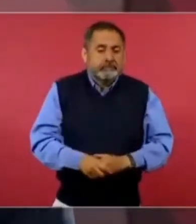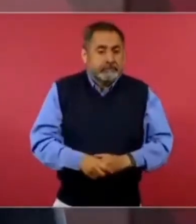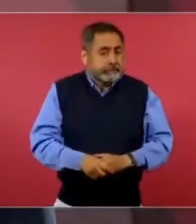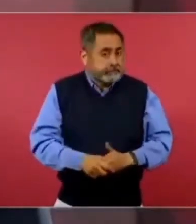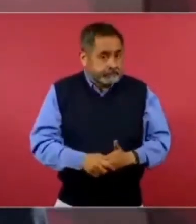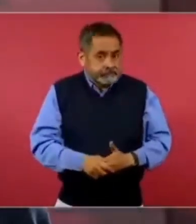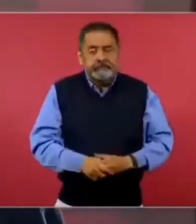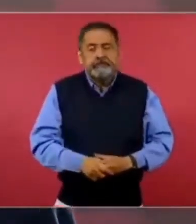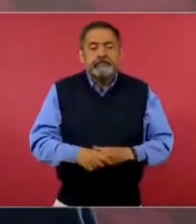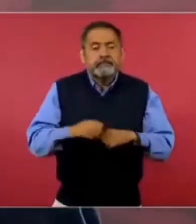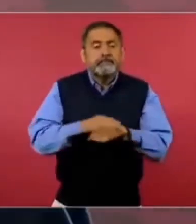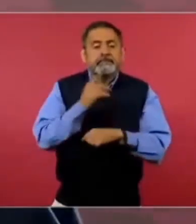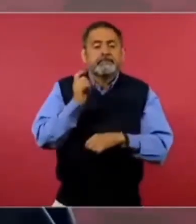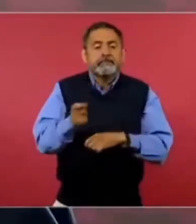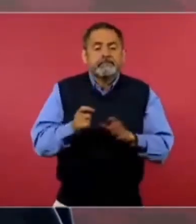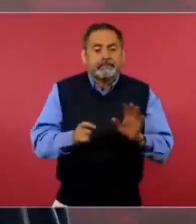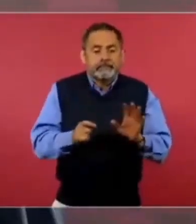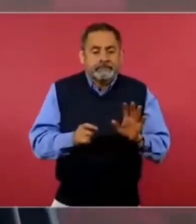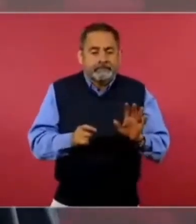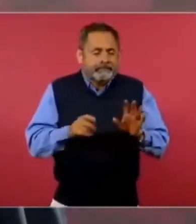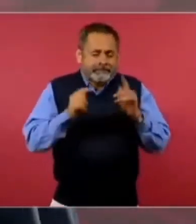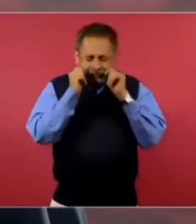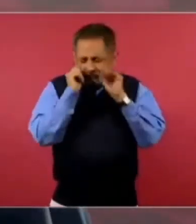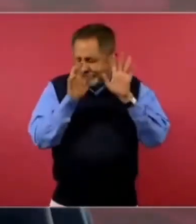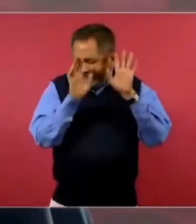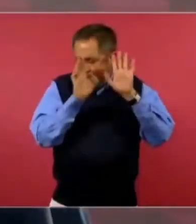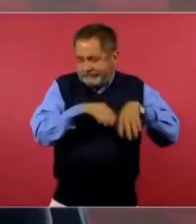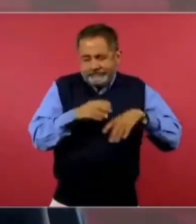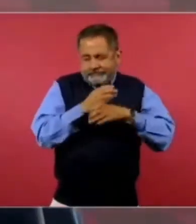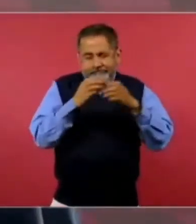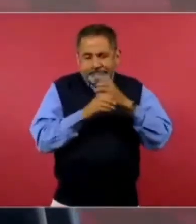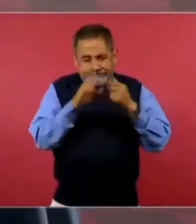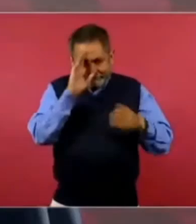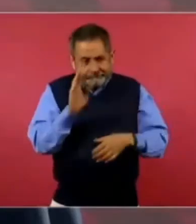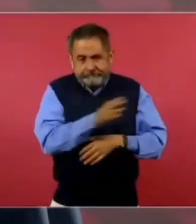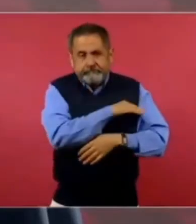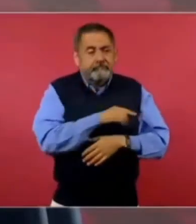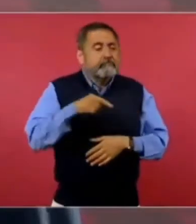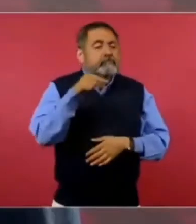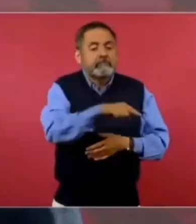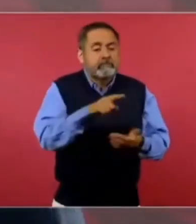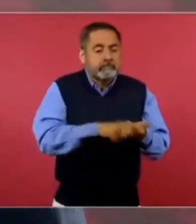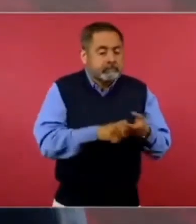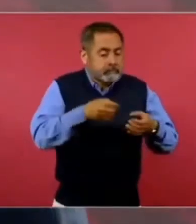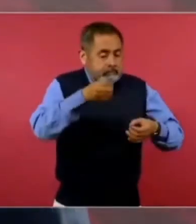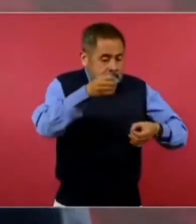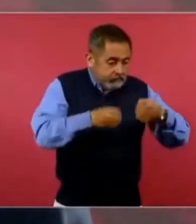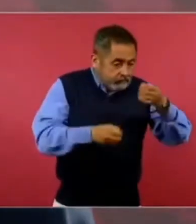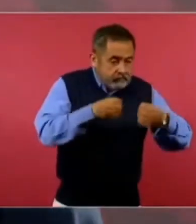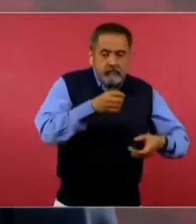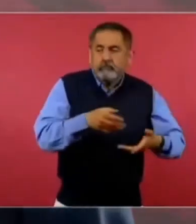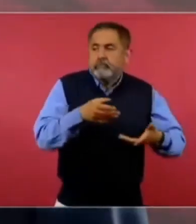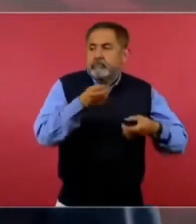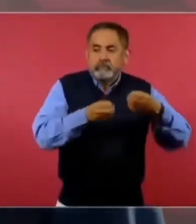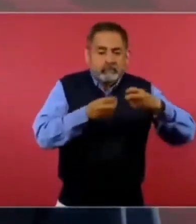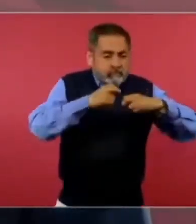Porque independientemente de cualquier cosa, el juez, el magistrado, el